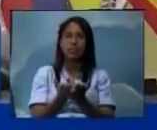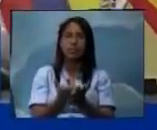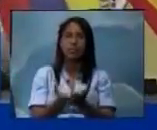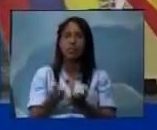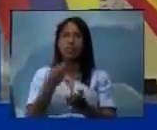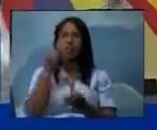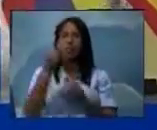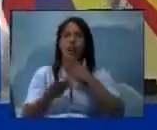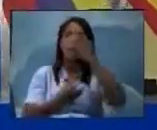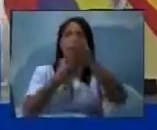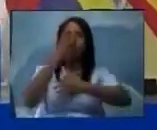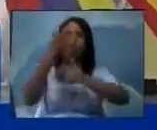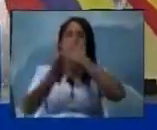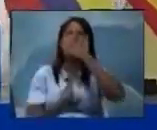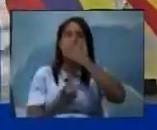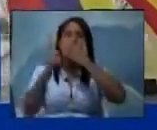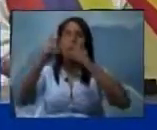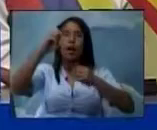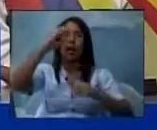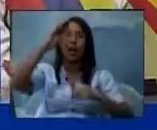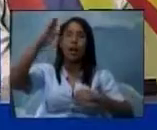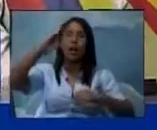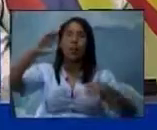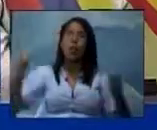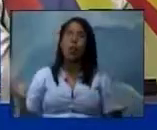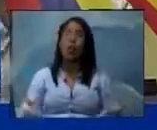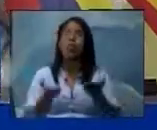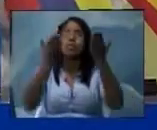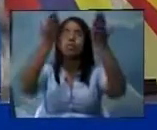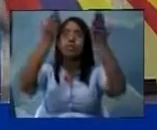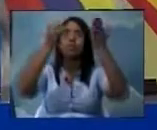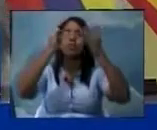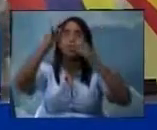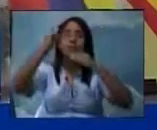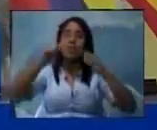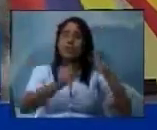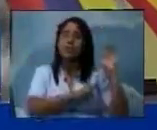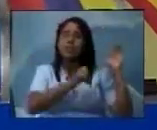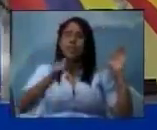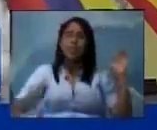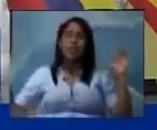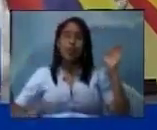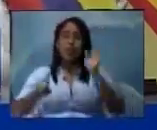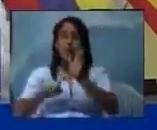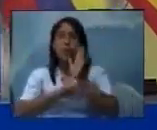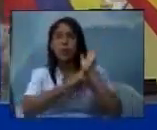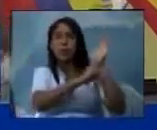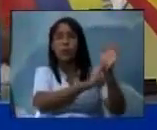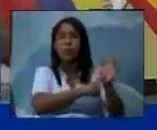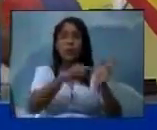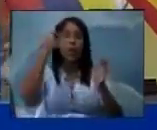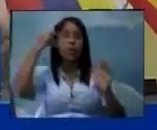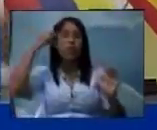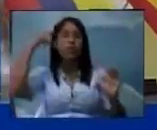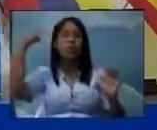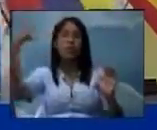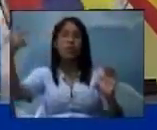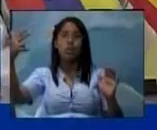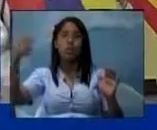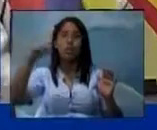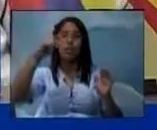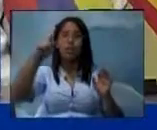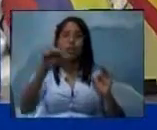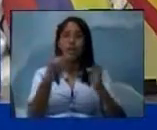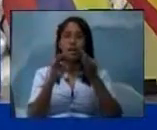Daniel invocó al Dios altísimo y el Señor le mostró el sueño y